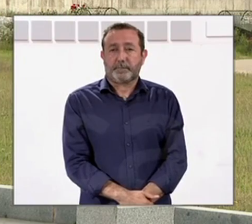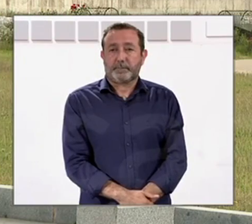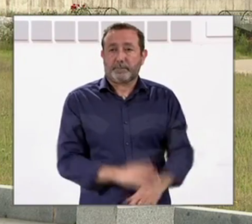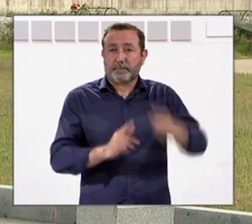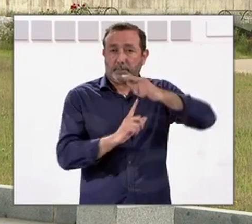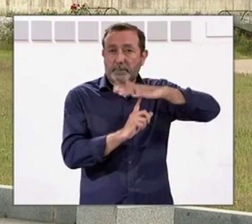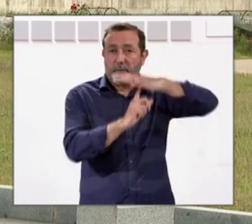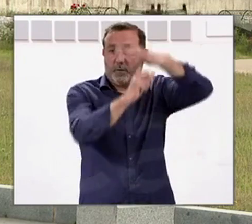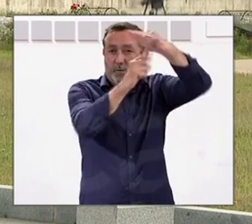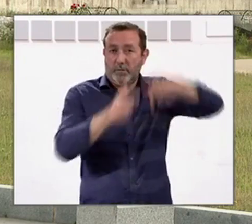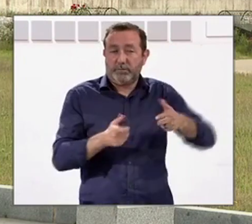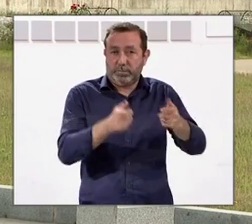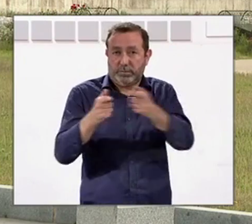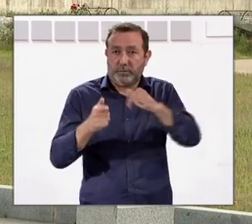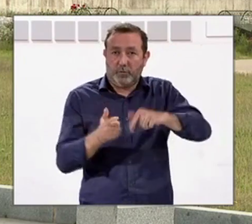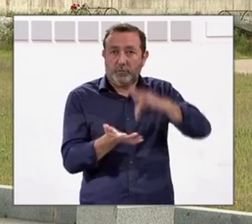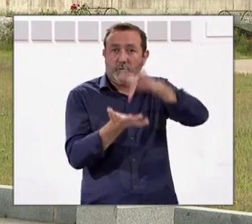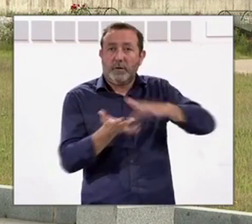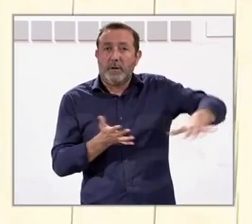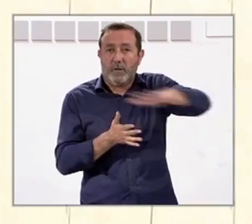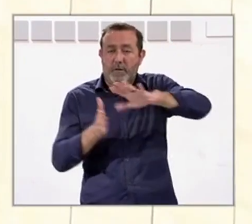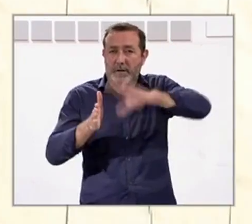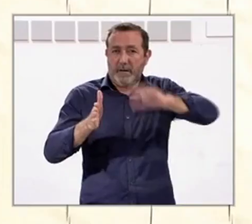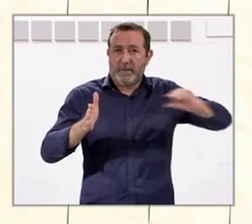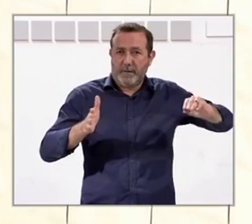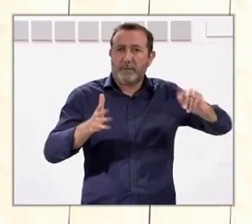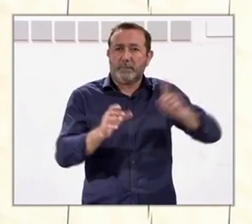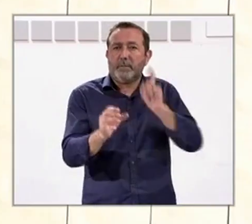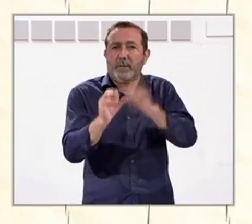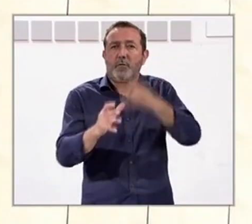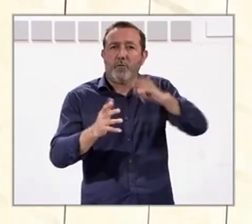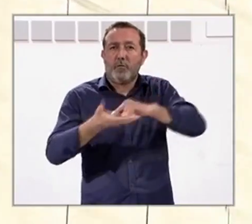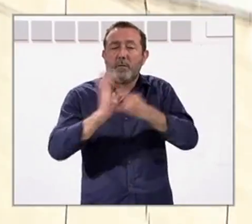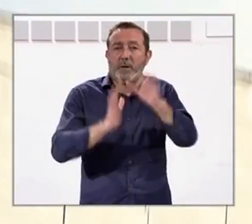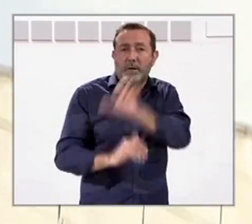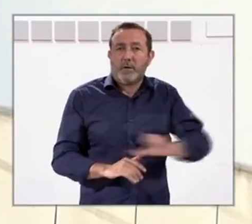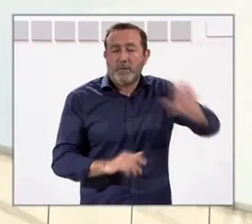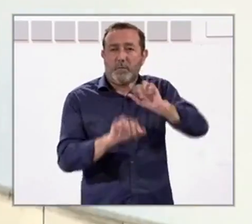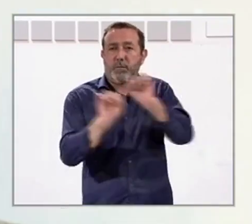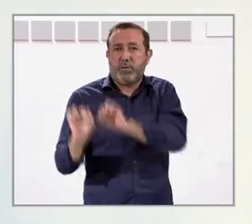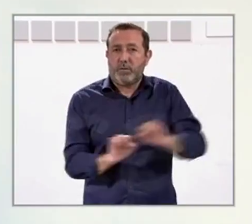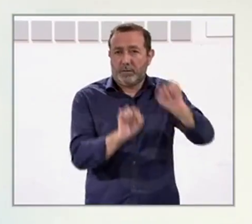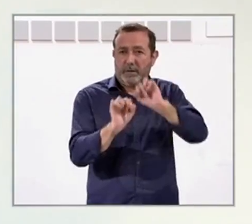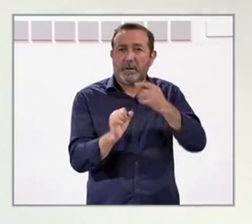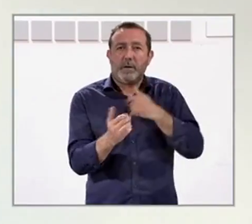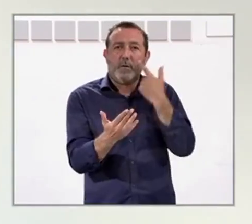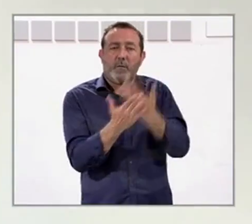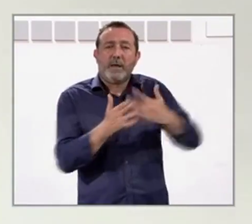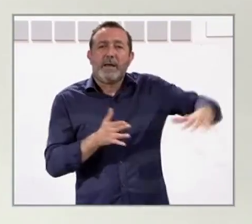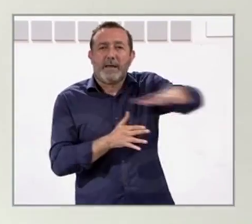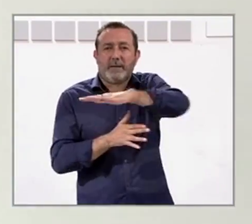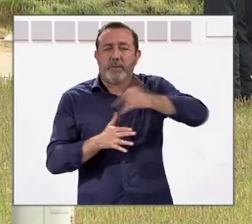Estos drones que hoy han sobrevolado los alrededores del Palacio de Ferias están participando en el proyecto europeo PROTECT de demostración de protección de